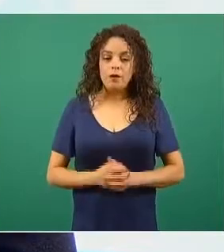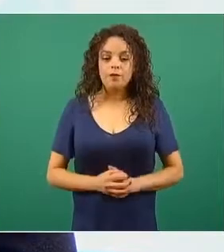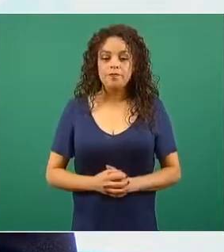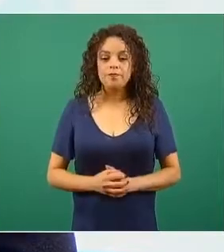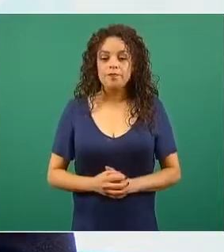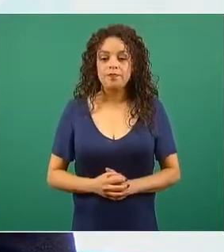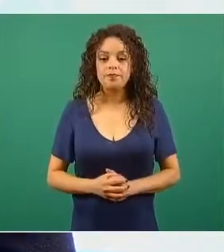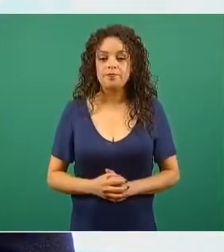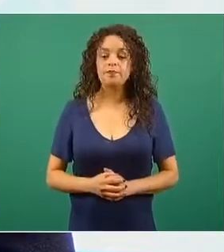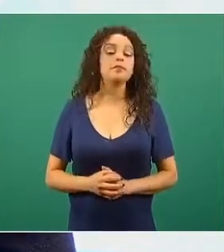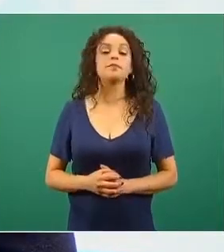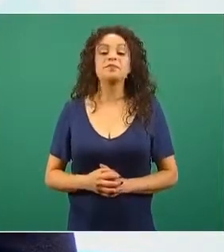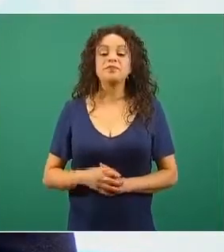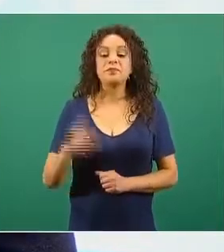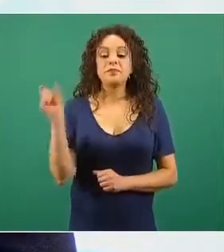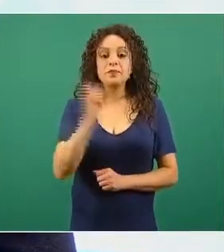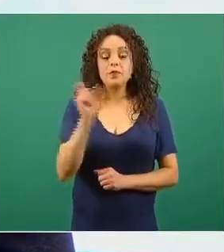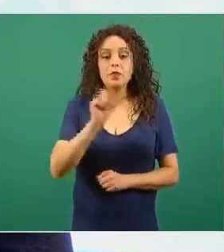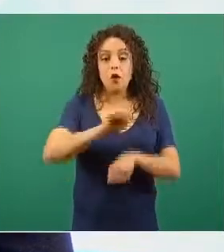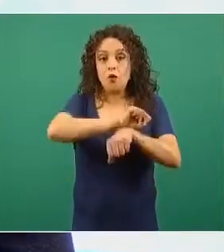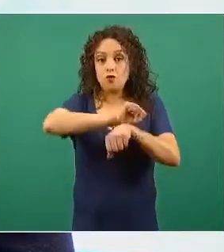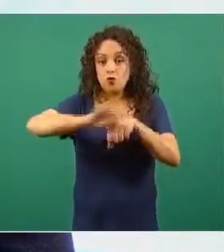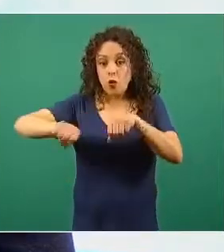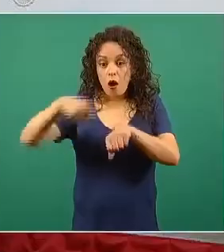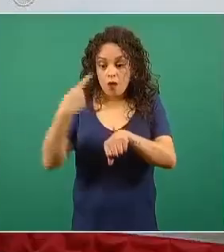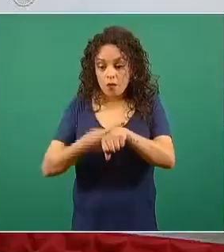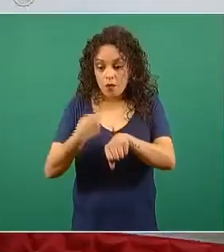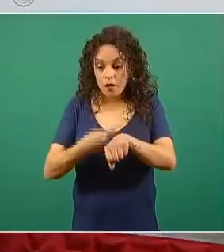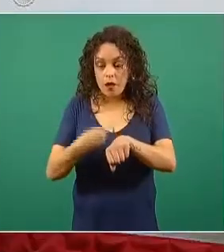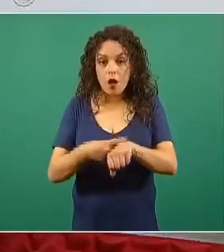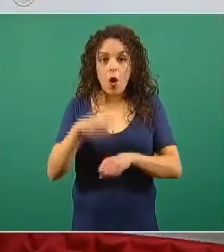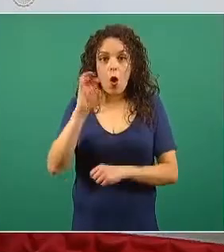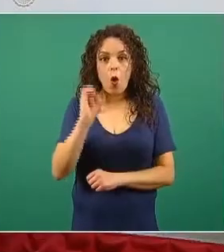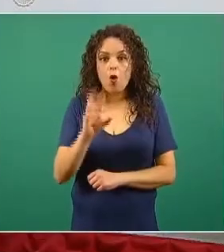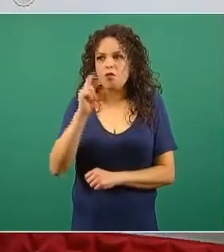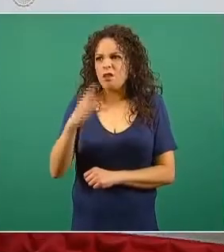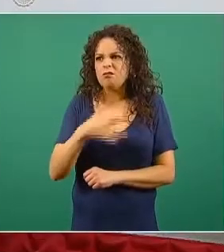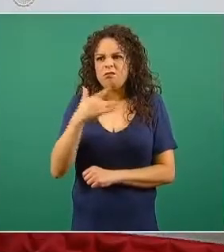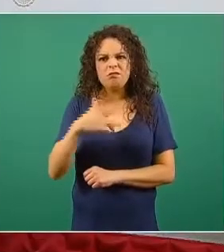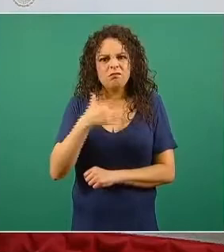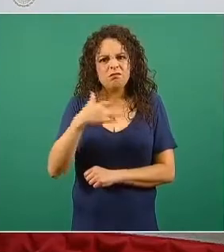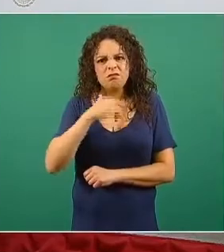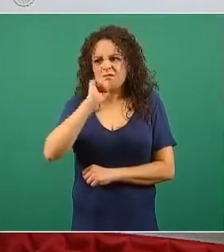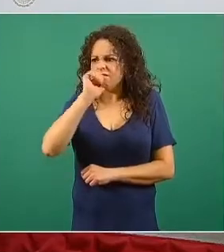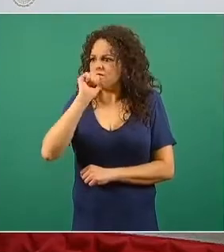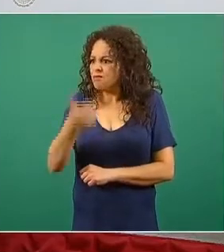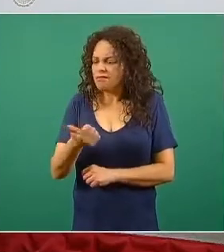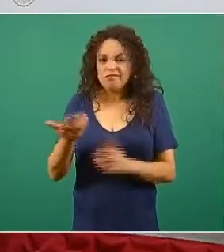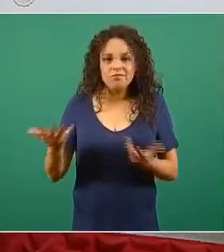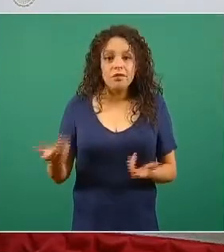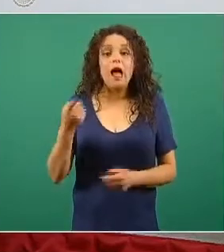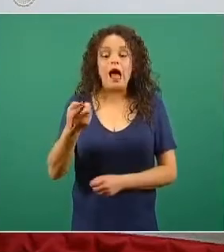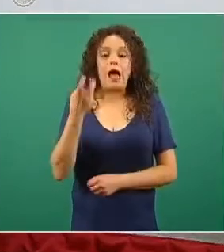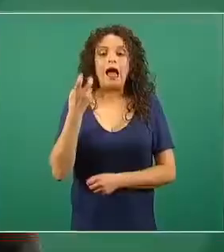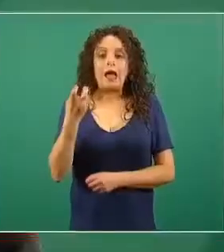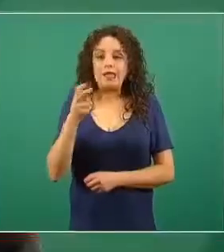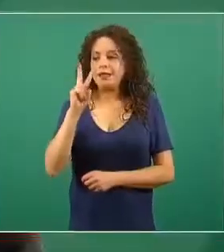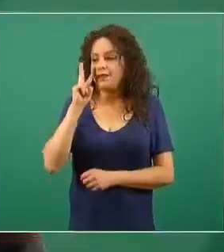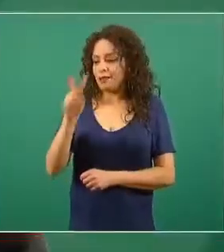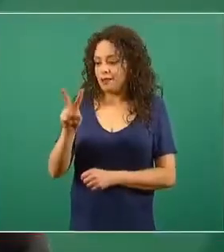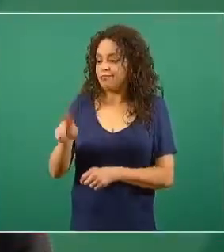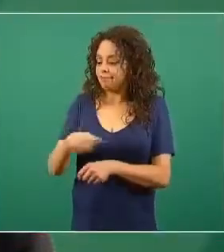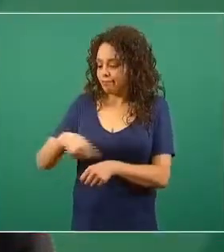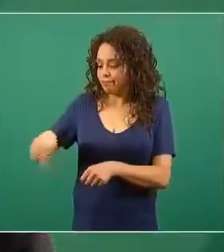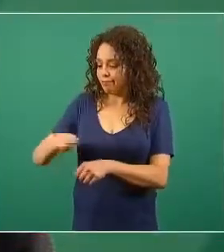al desarrollar solamente enfermedad leve o no desarrollar signos y síntomas, son los que se han caracterizado por ser la